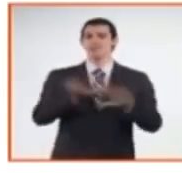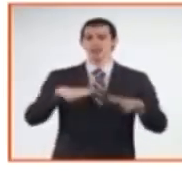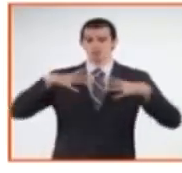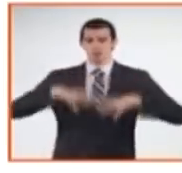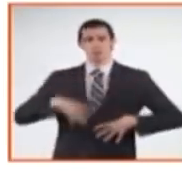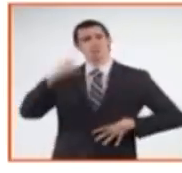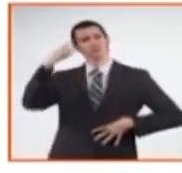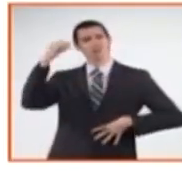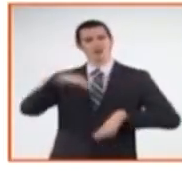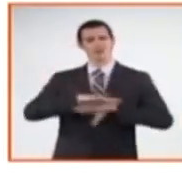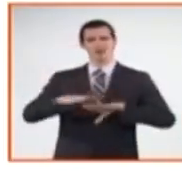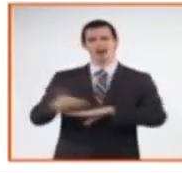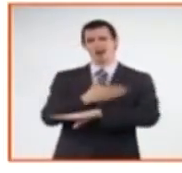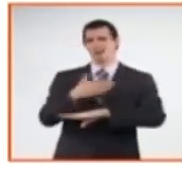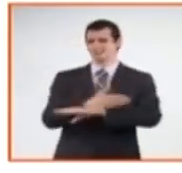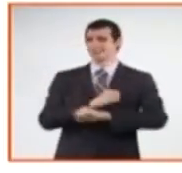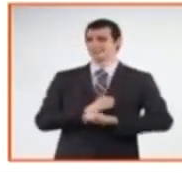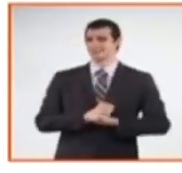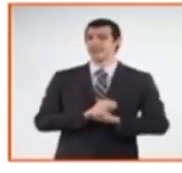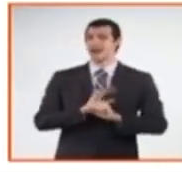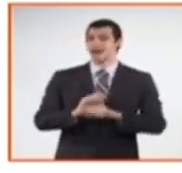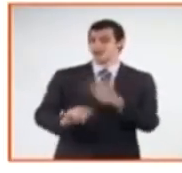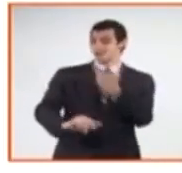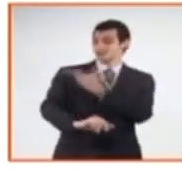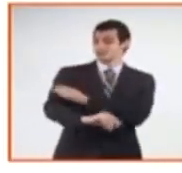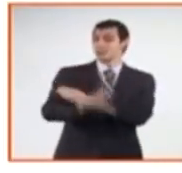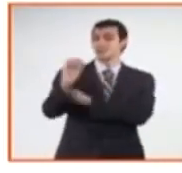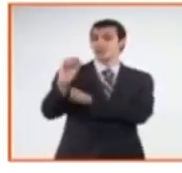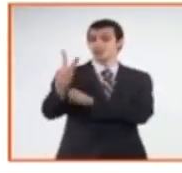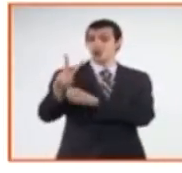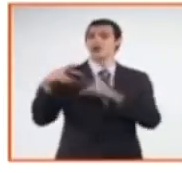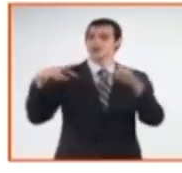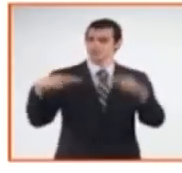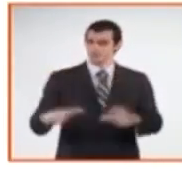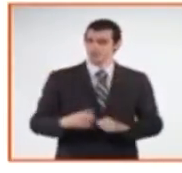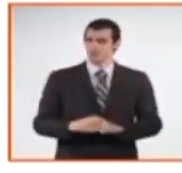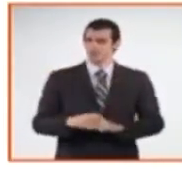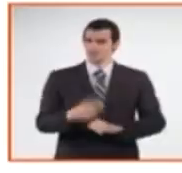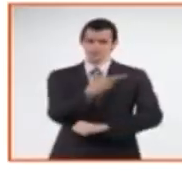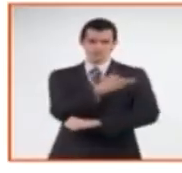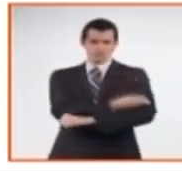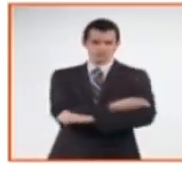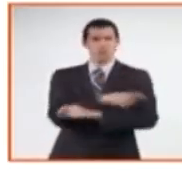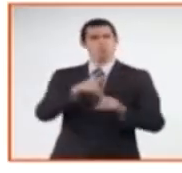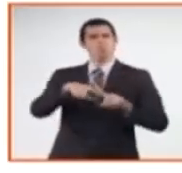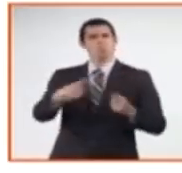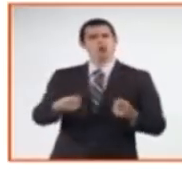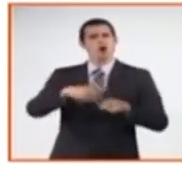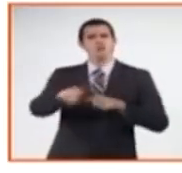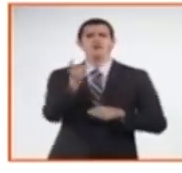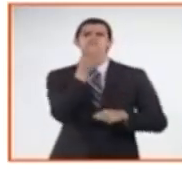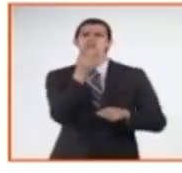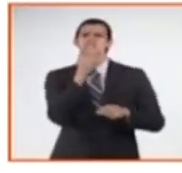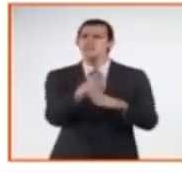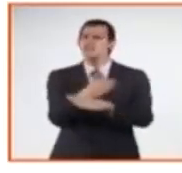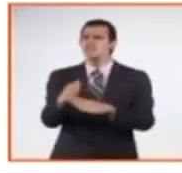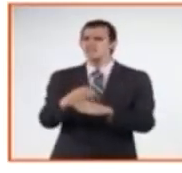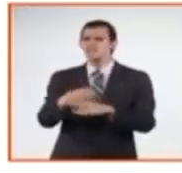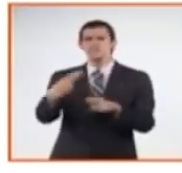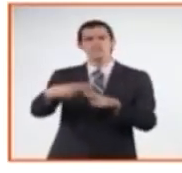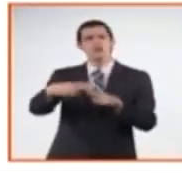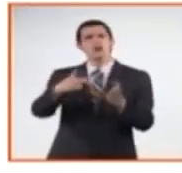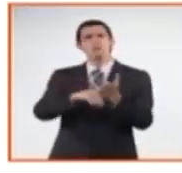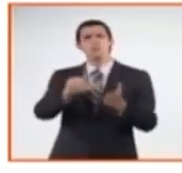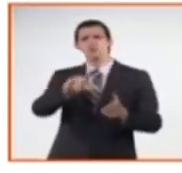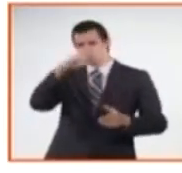adelantado porque se empezó a hablar de combinar vacunas mucho después y este es el esquema que tiene lo autorizó emergencia ahora con este esquema autorizó